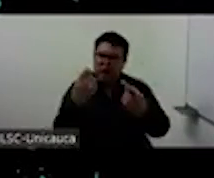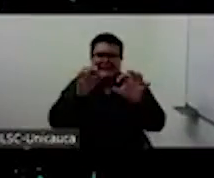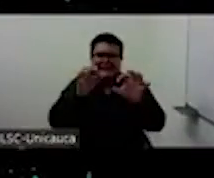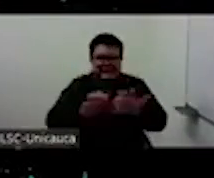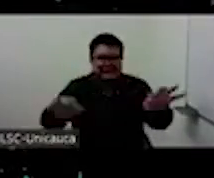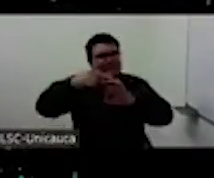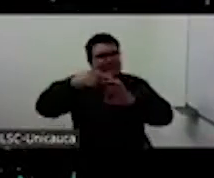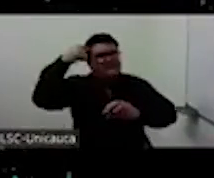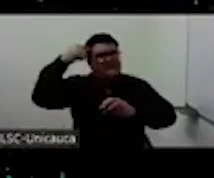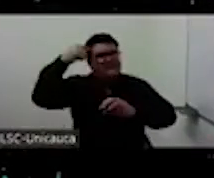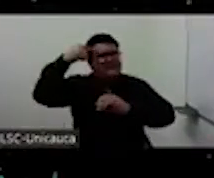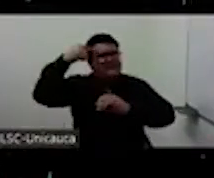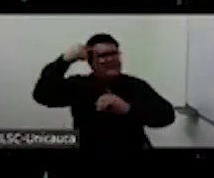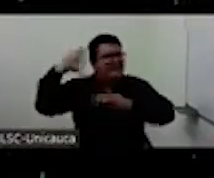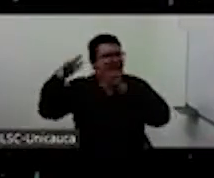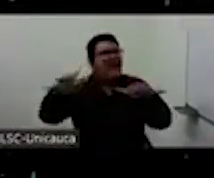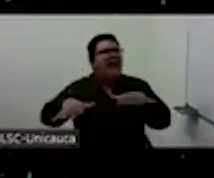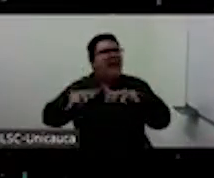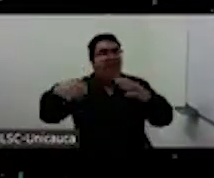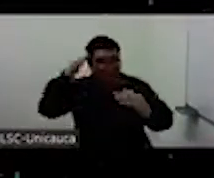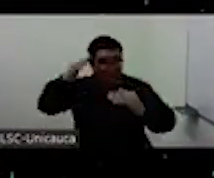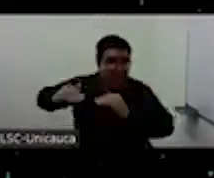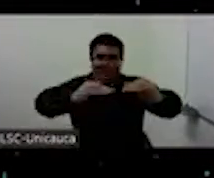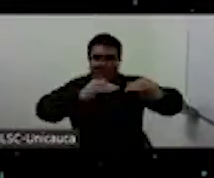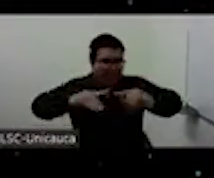paralelo diferente al hegemónico.